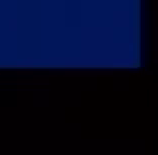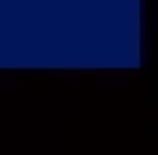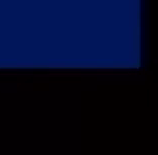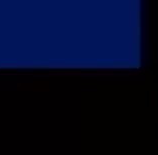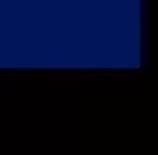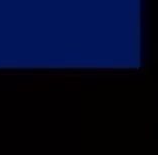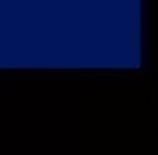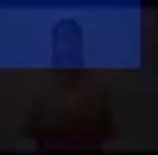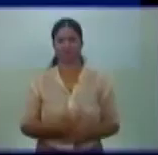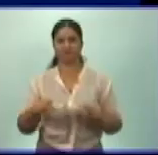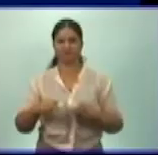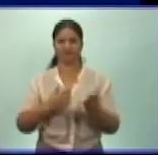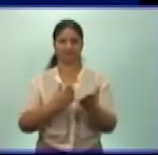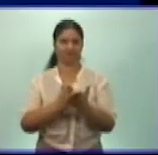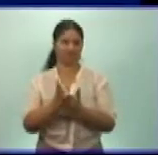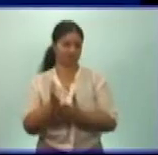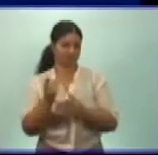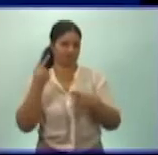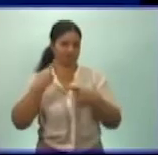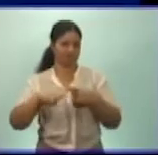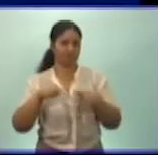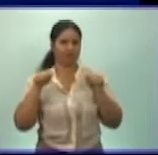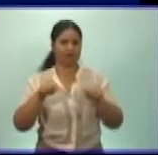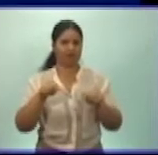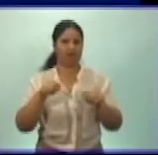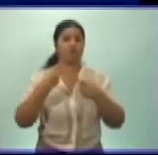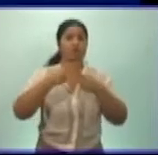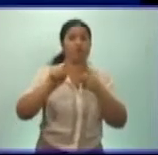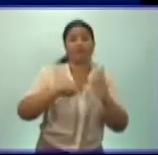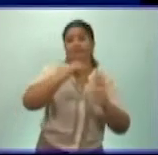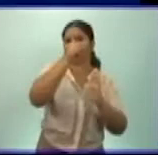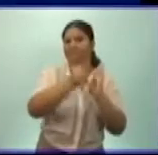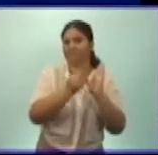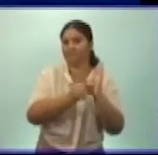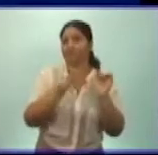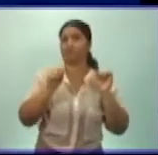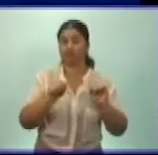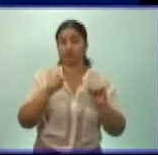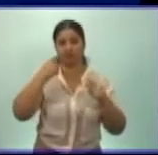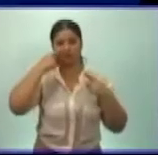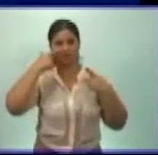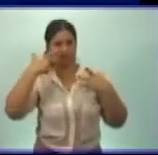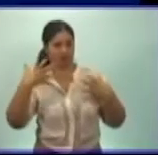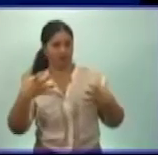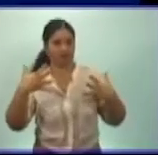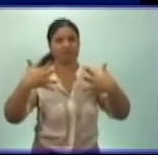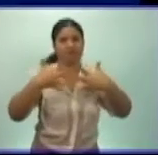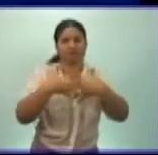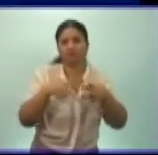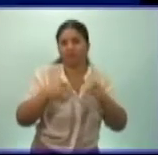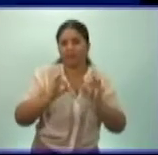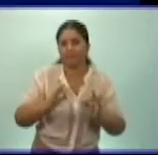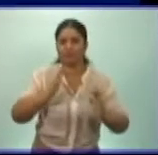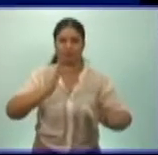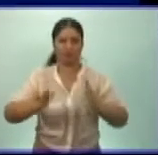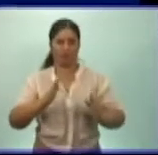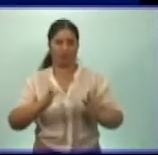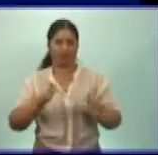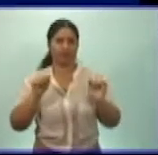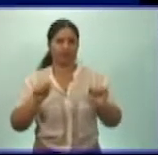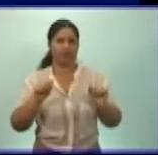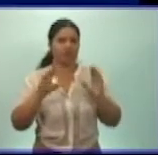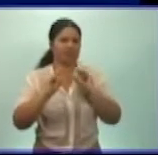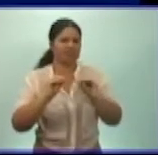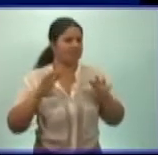Continuamos entonces y tenemos otra característica importante que plantea que el teatro clásico francés